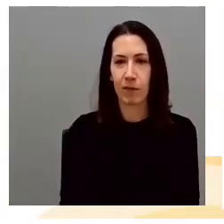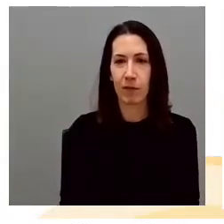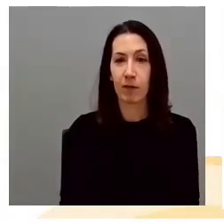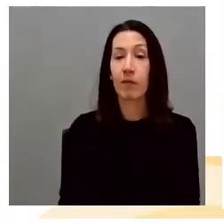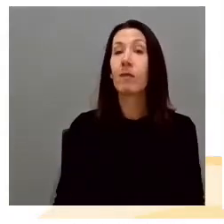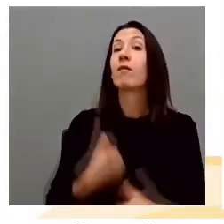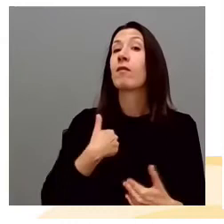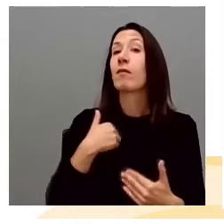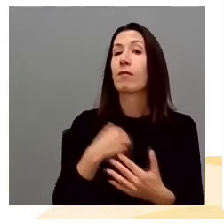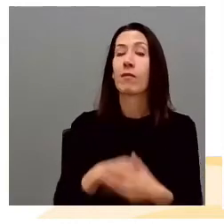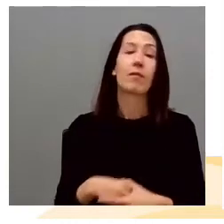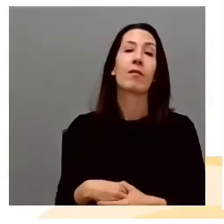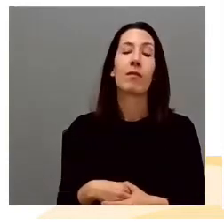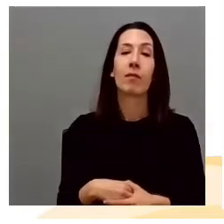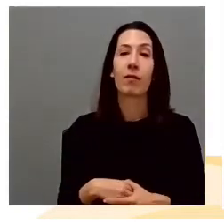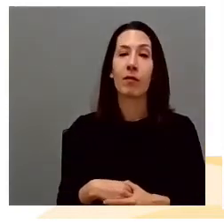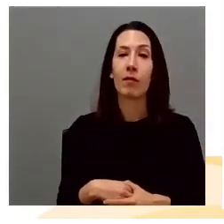En momentos de incertidumbre.